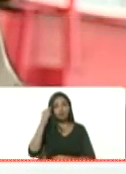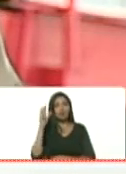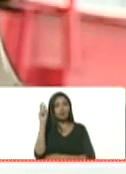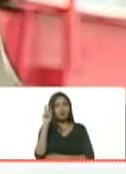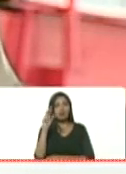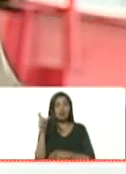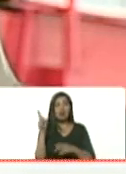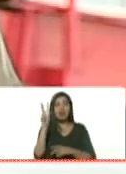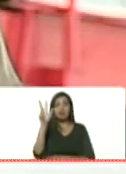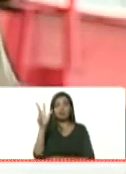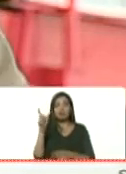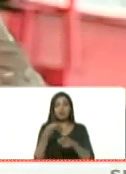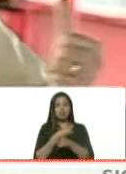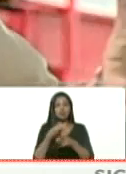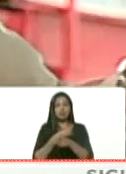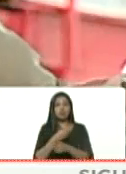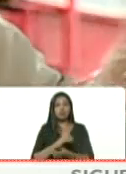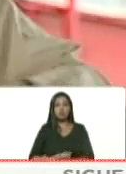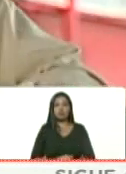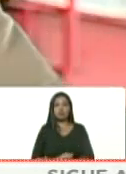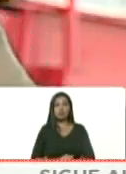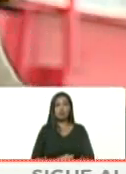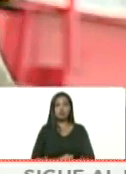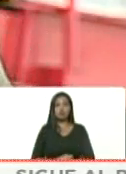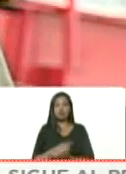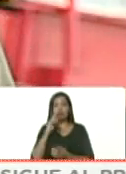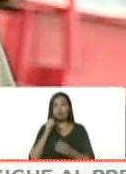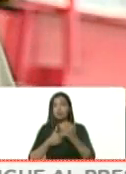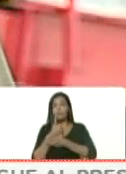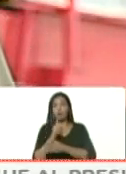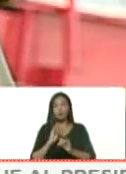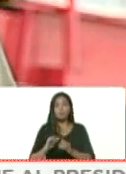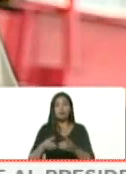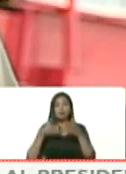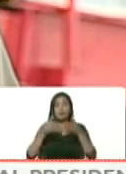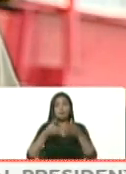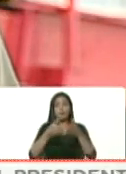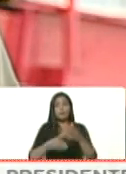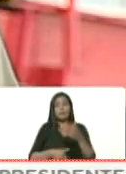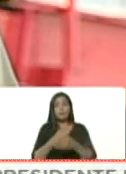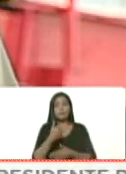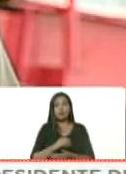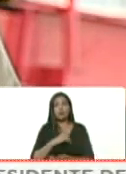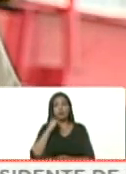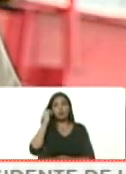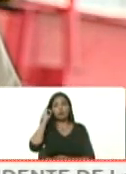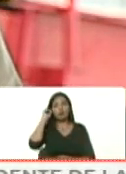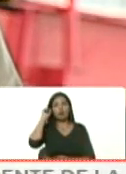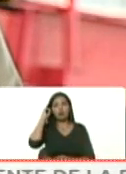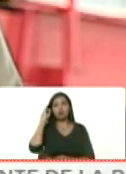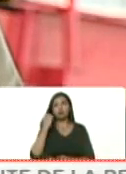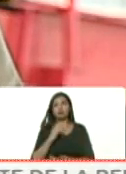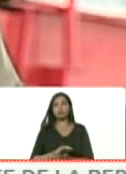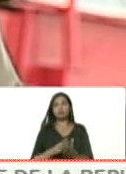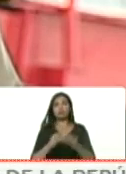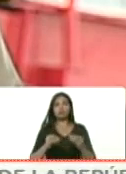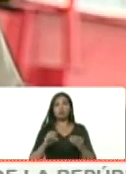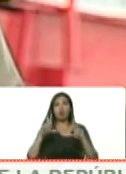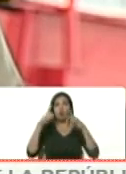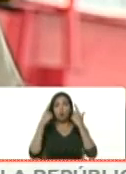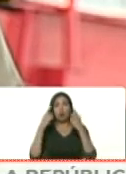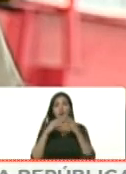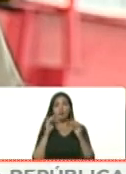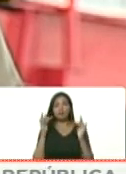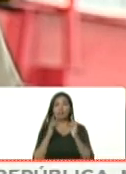de agosto de avance. Lanzamos a la mar este Conferri Paraguaná 1, La Guaira Margarita. Y me voy